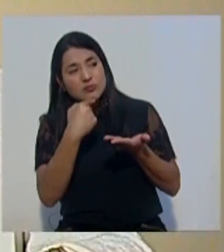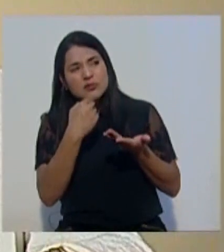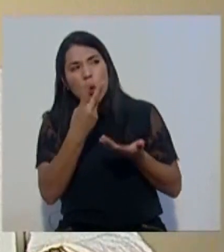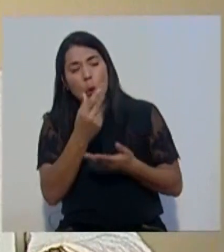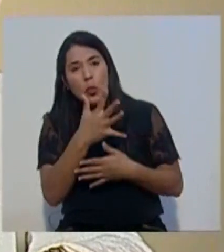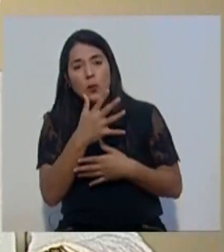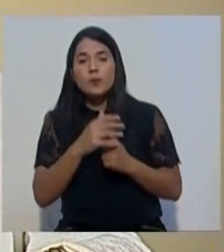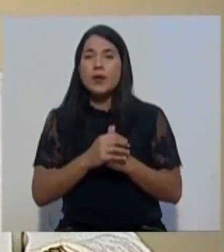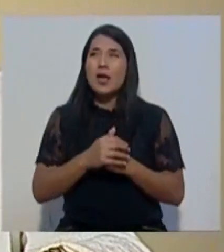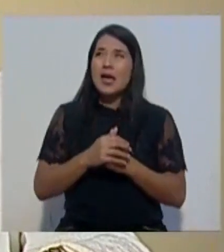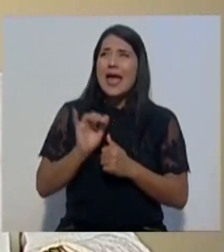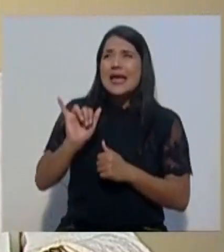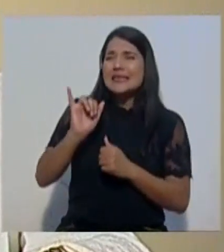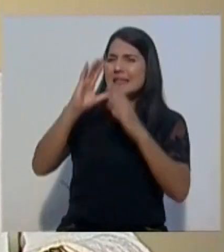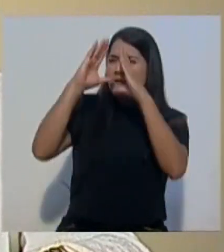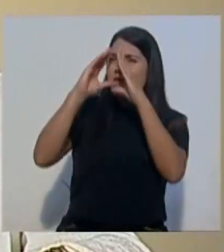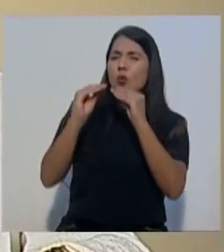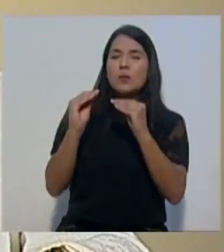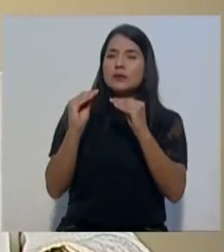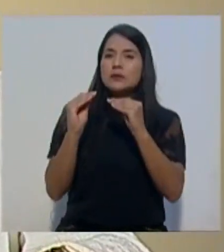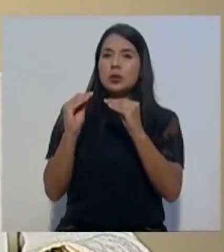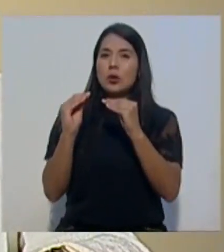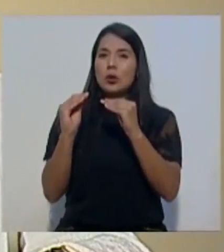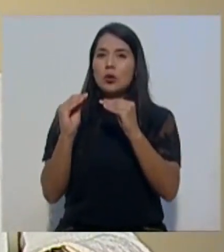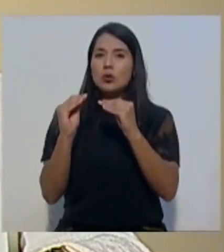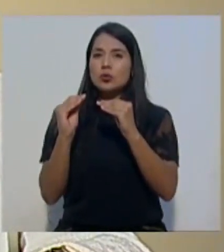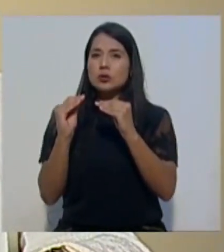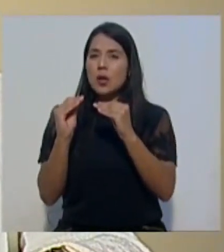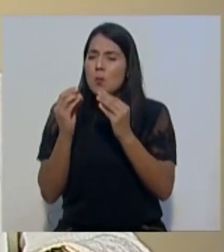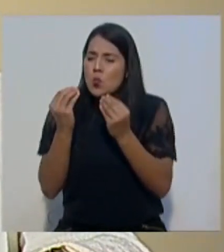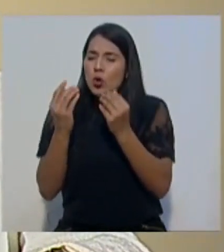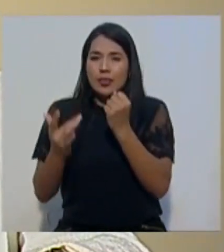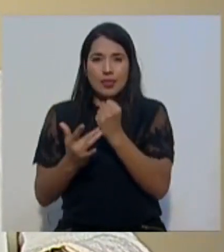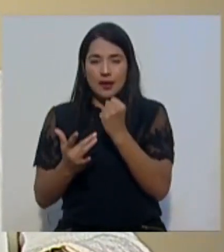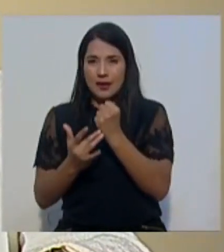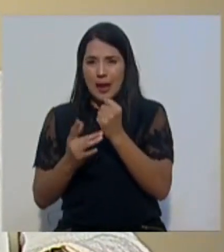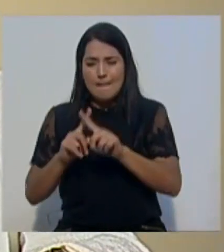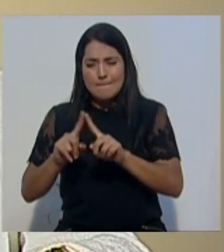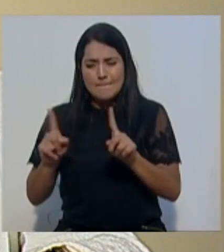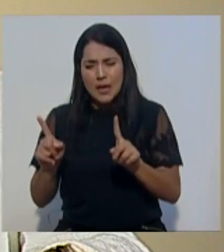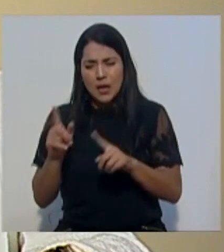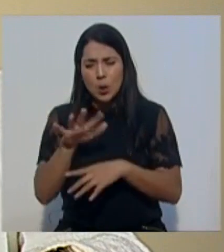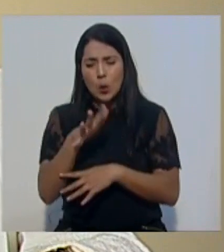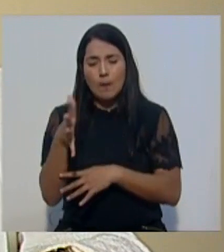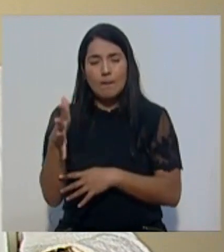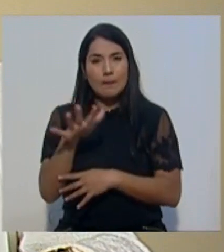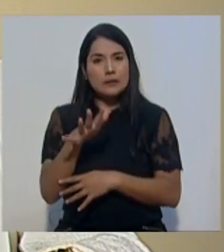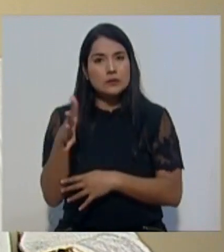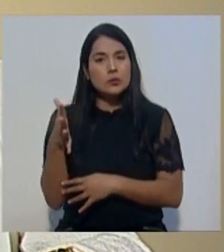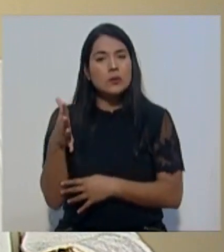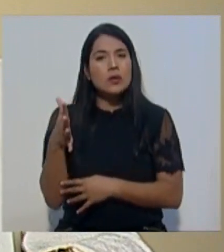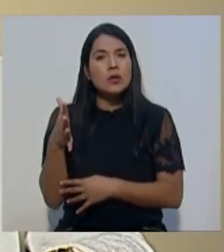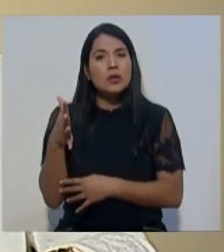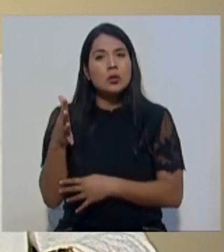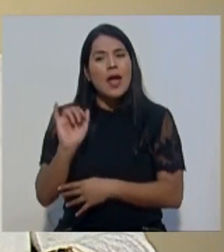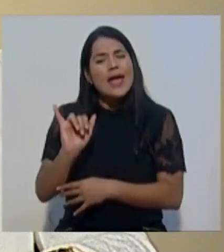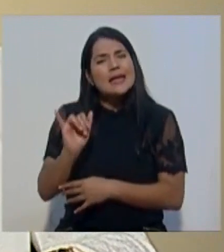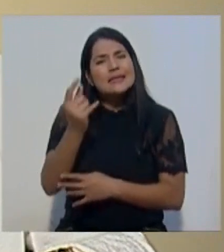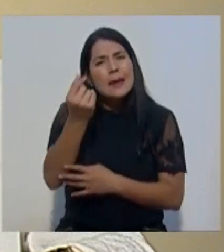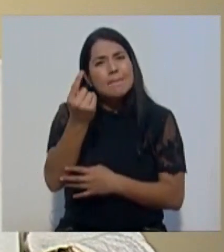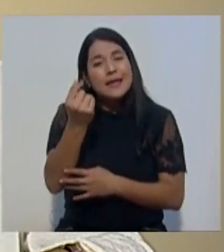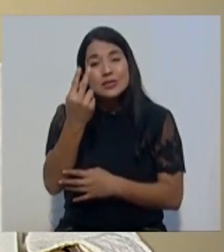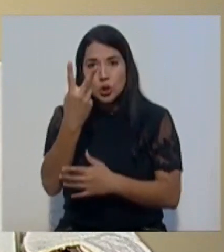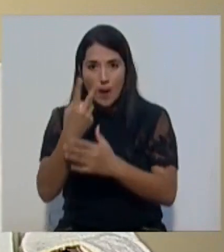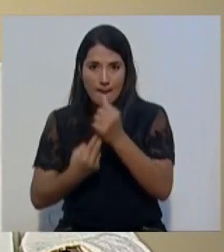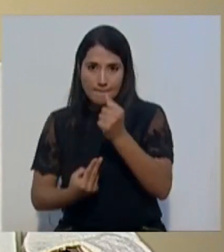creo que, esta información es bastante técnica, pero más o menos este precio